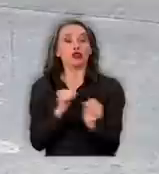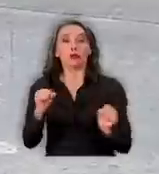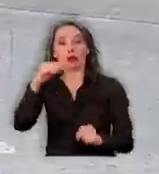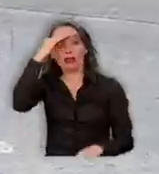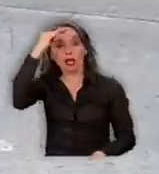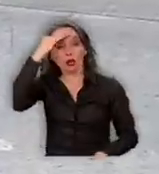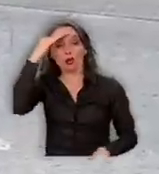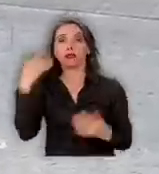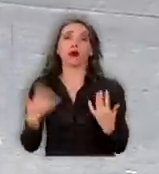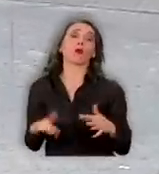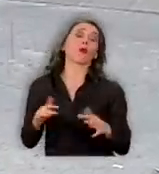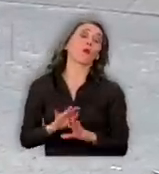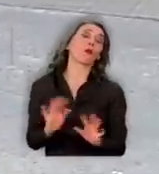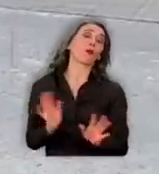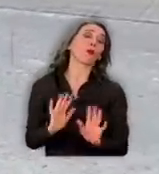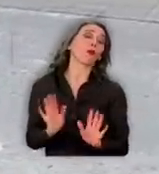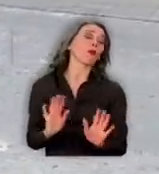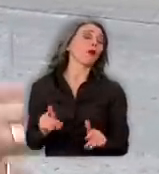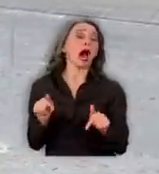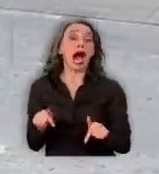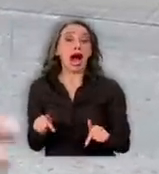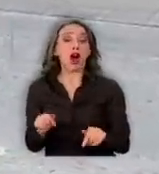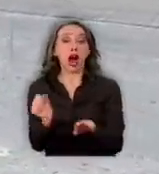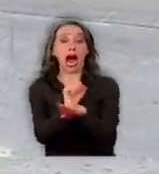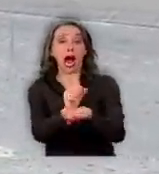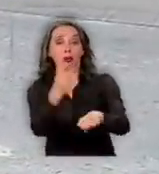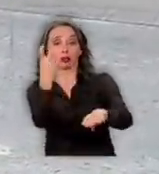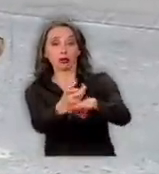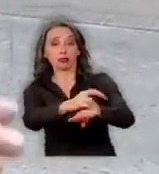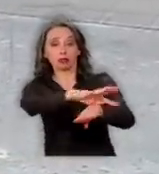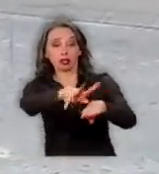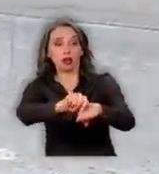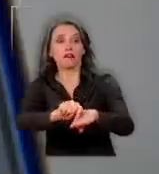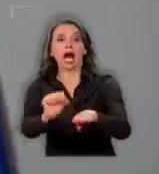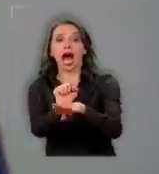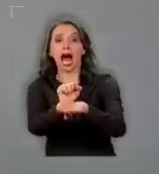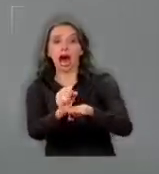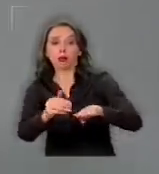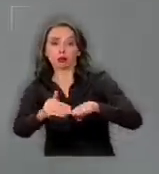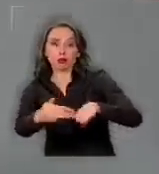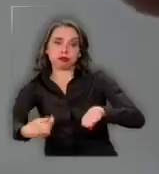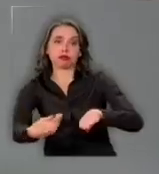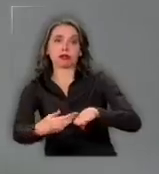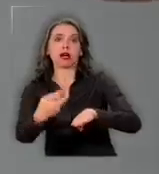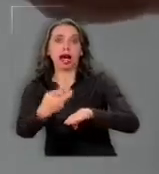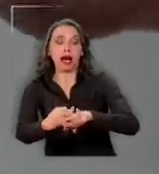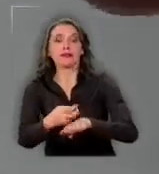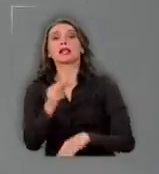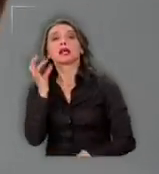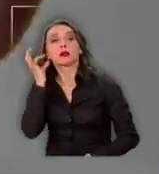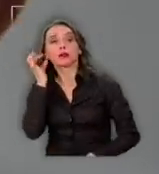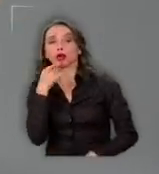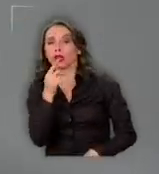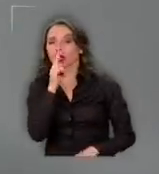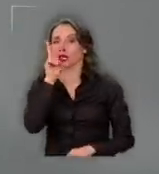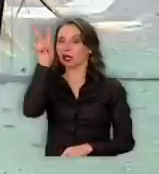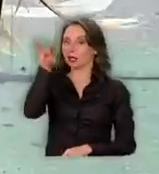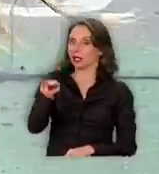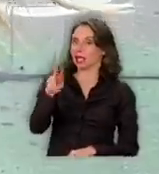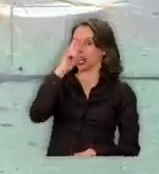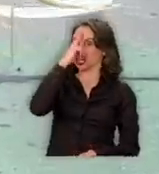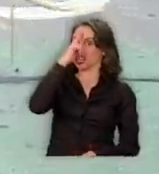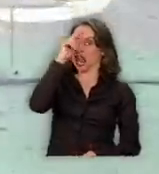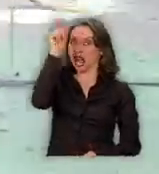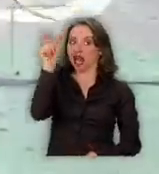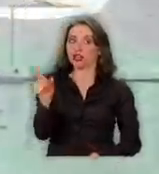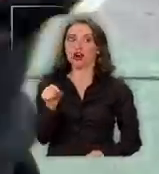confiar. Ahora roban los autos, los abren los autos. O comportamientos así como extraños. De